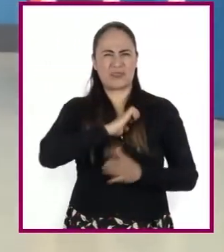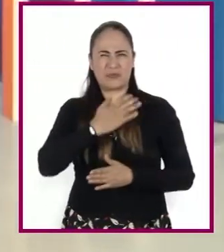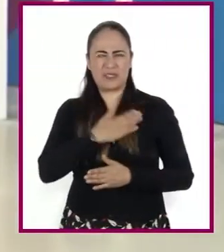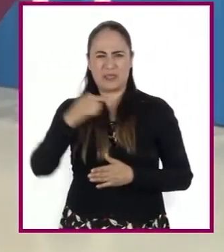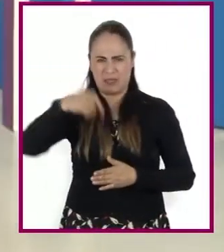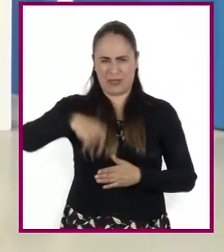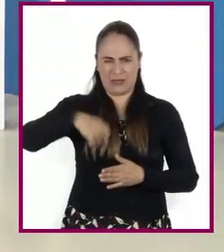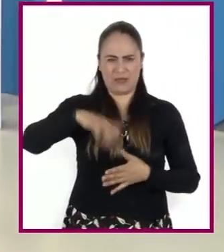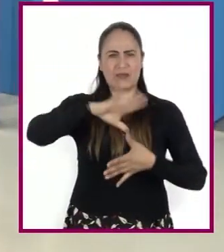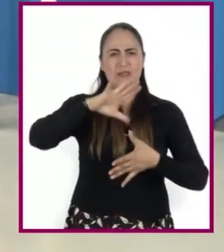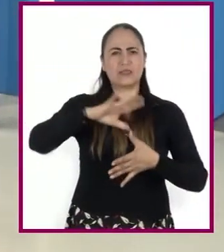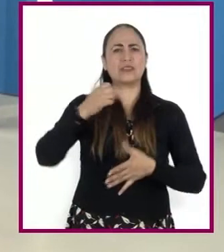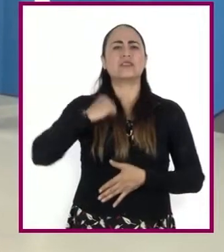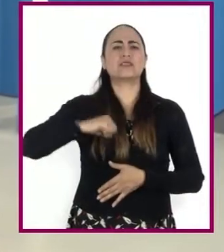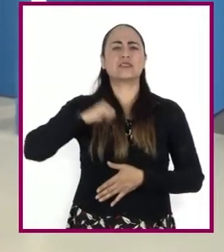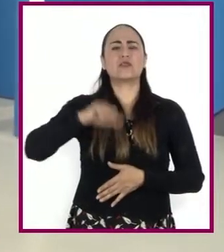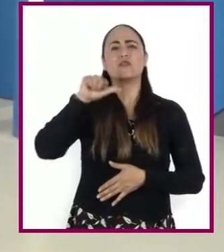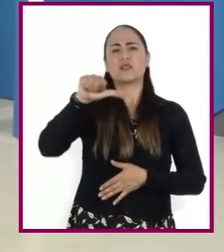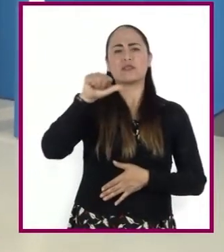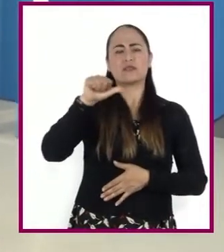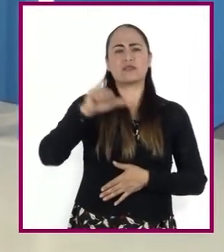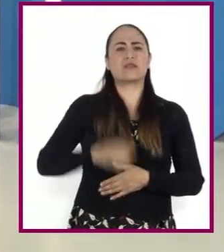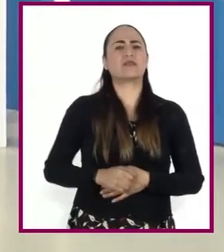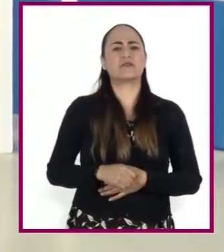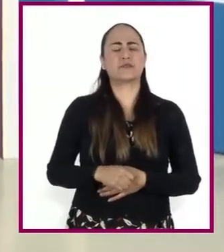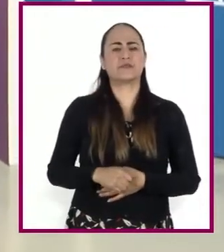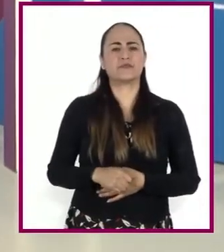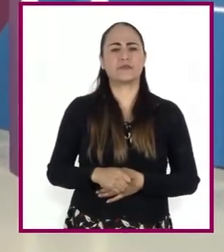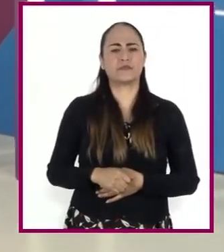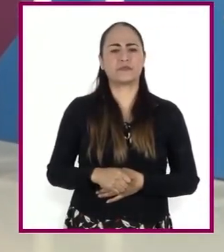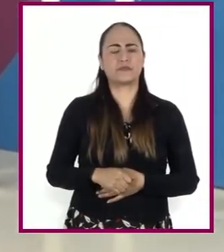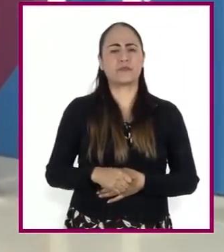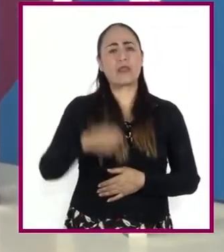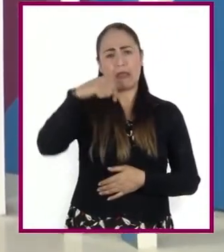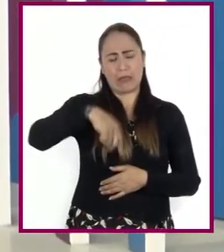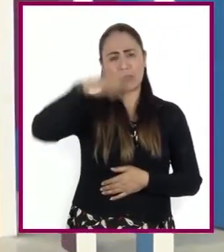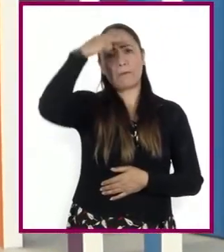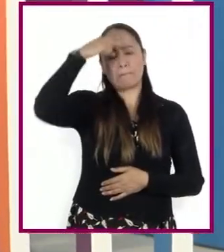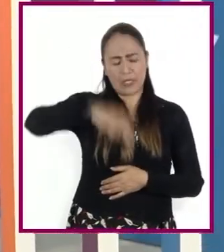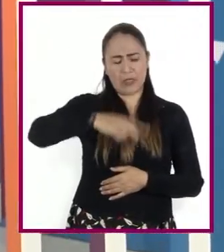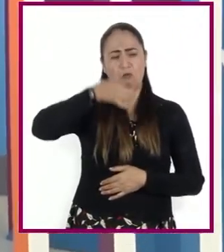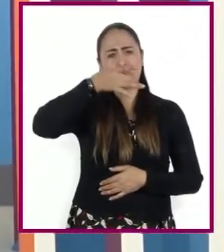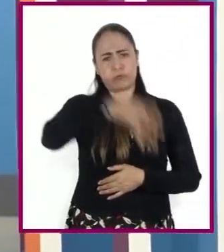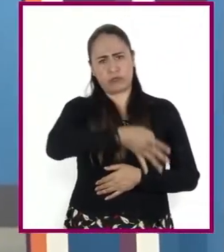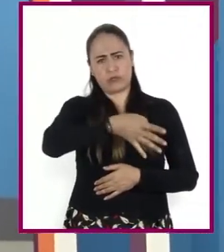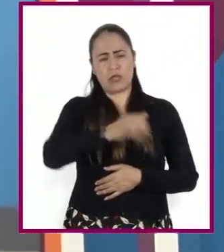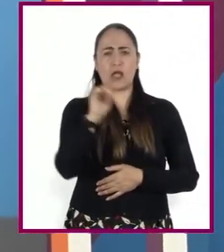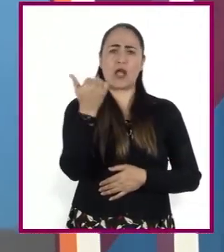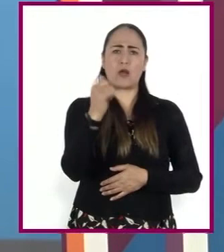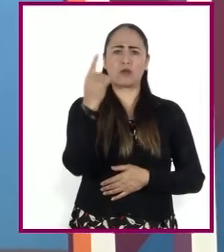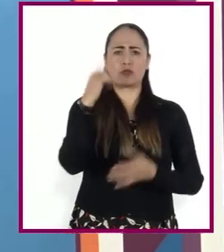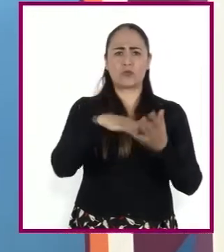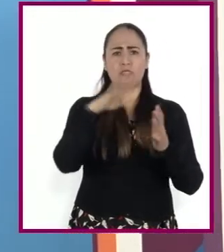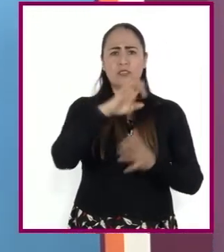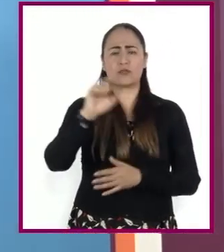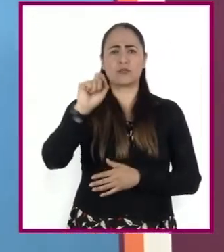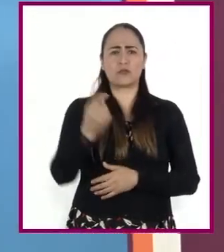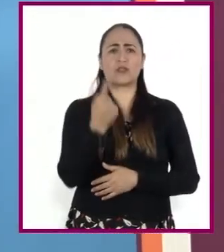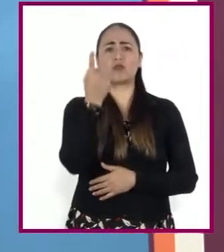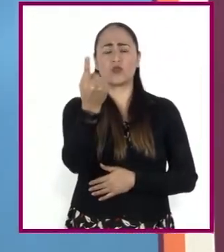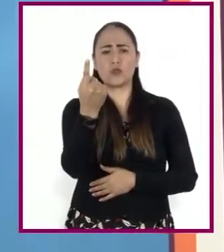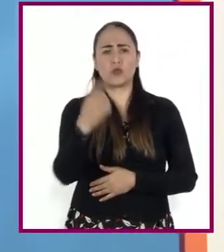XVI, de la doctora en Historia, Gisela von Boveser, el cual podemos consultar en la obra Historia